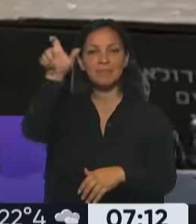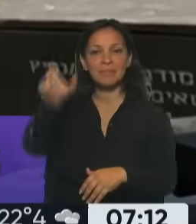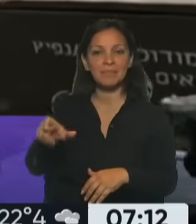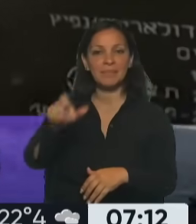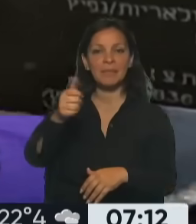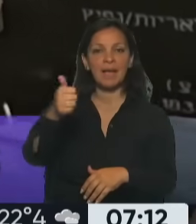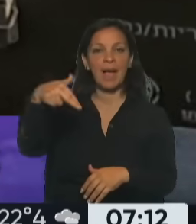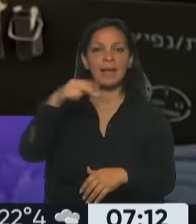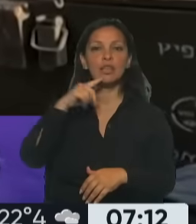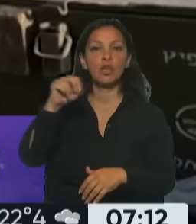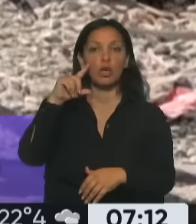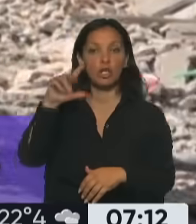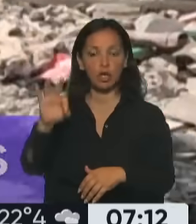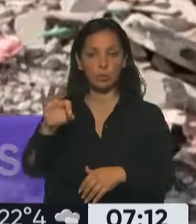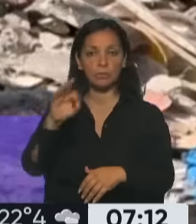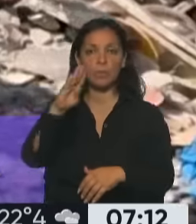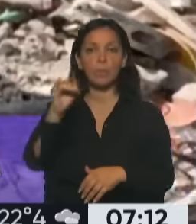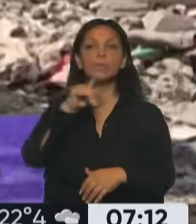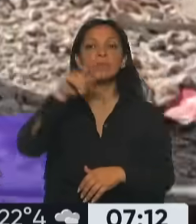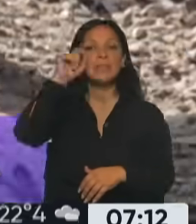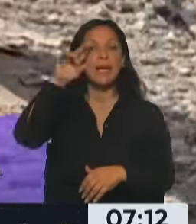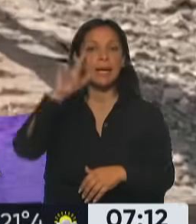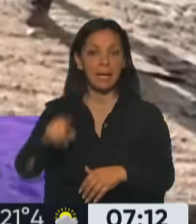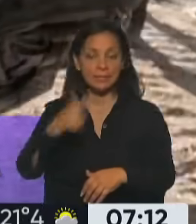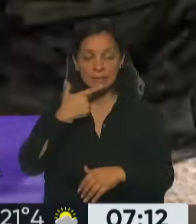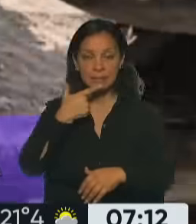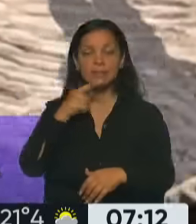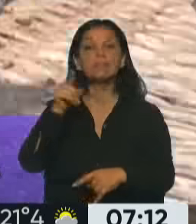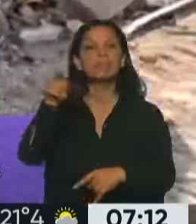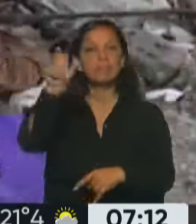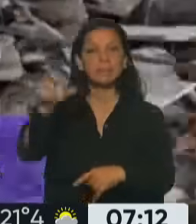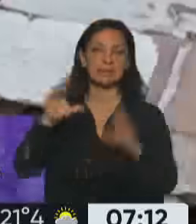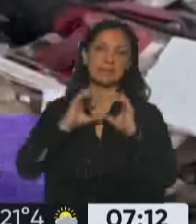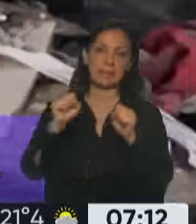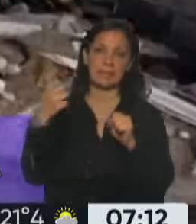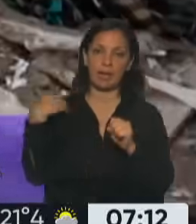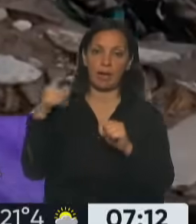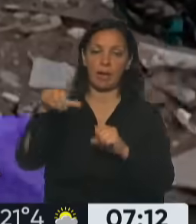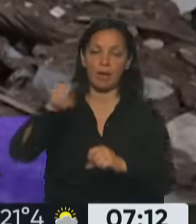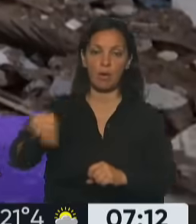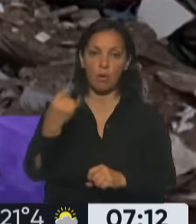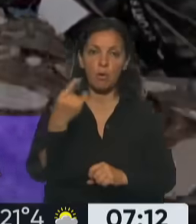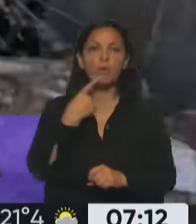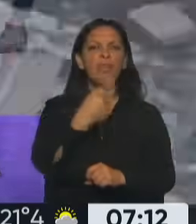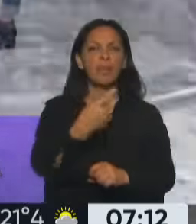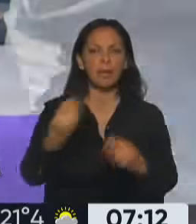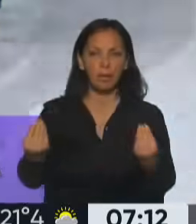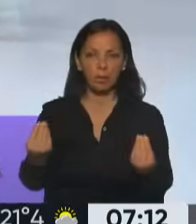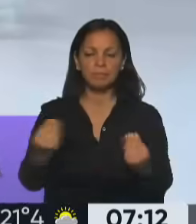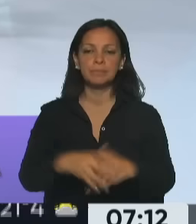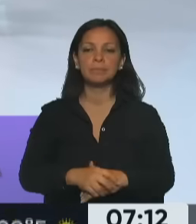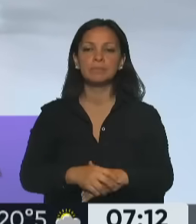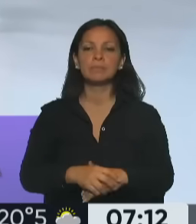Guterres, justamente el secretario general de la ONU, planteaba lo siguiente: se necesita un flujo de